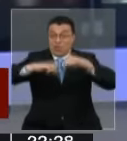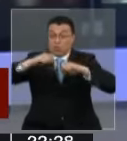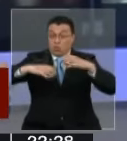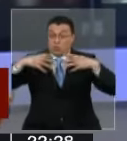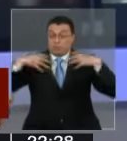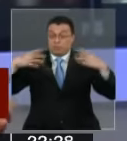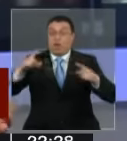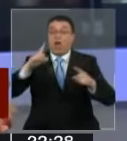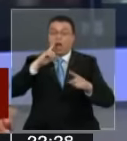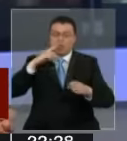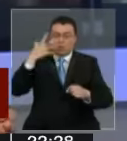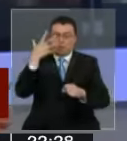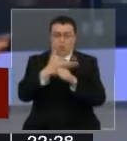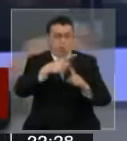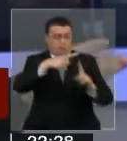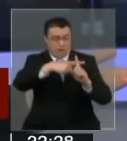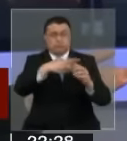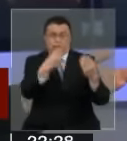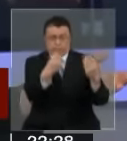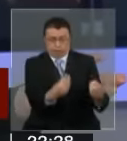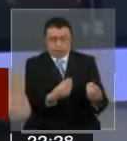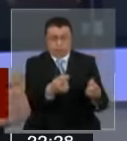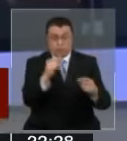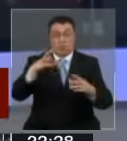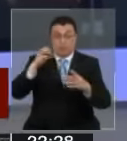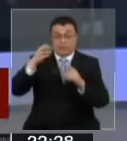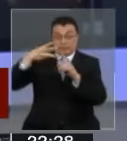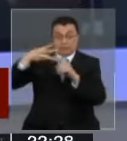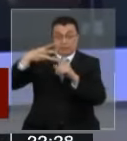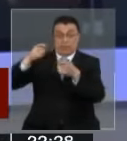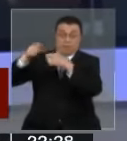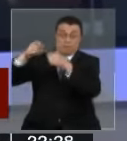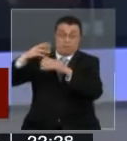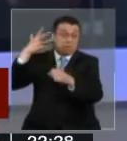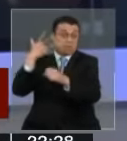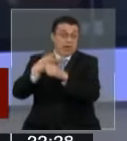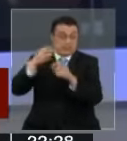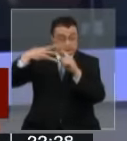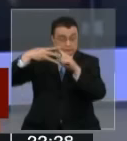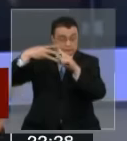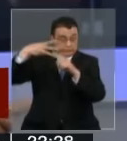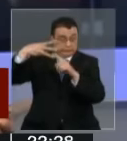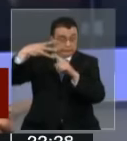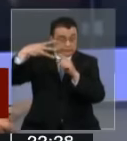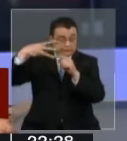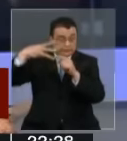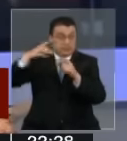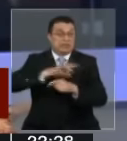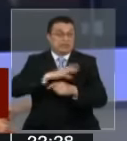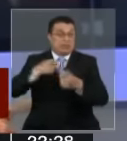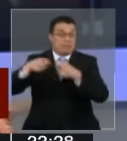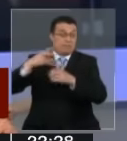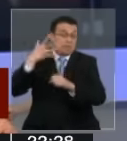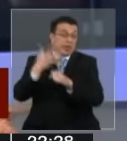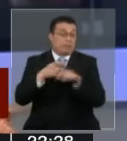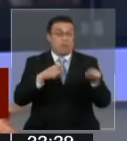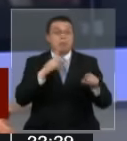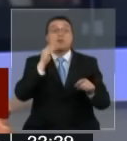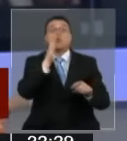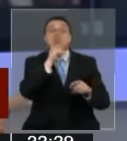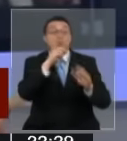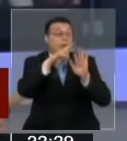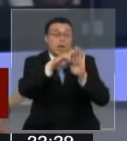trae muchos beneficios. Es la tercera exportadora de Chile, la tercera. Pero el problema es que si no hay una